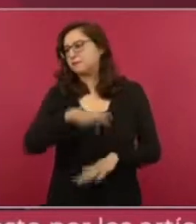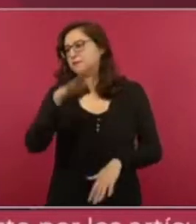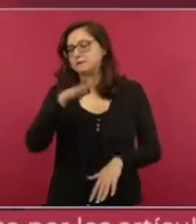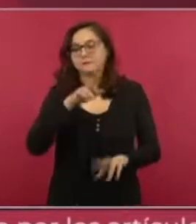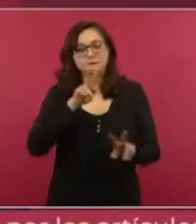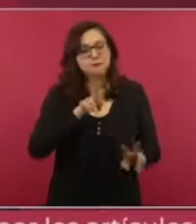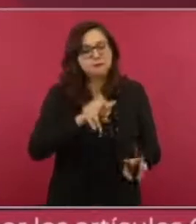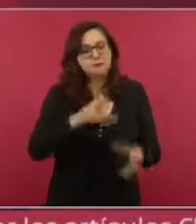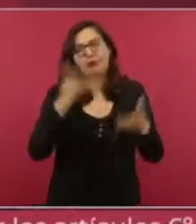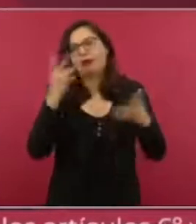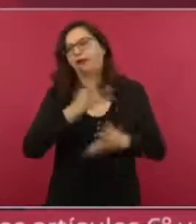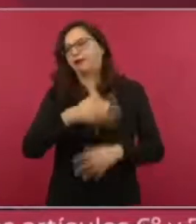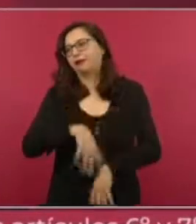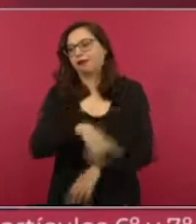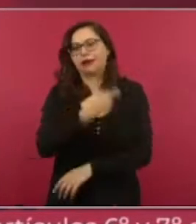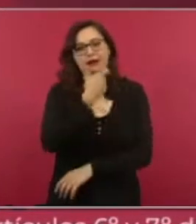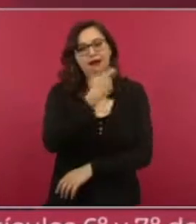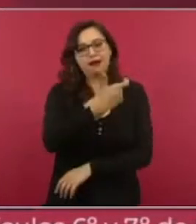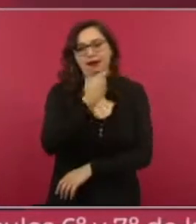Siempre he dicho que